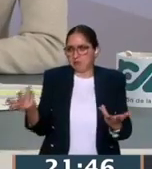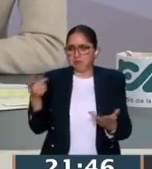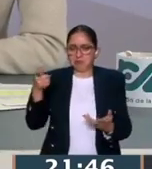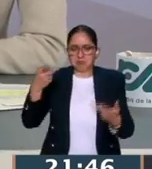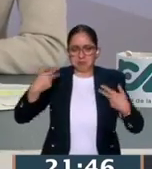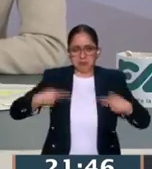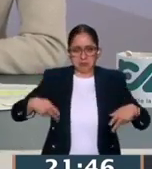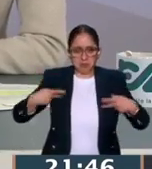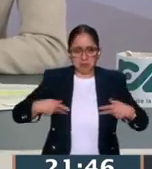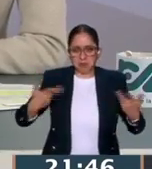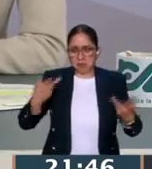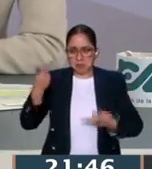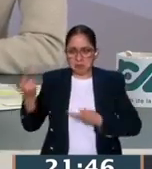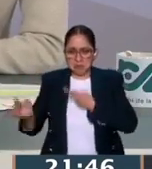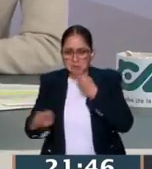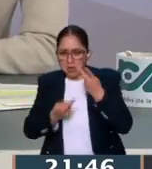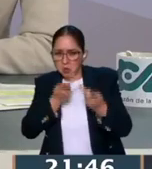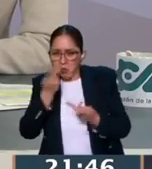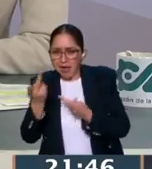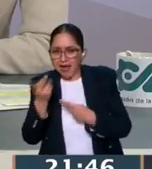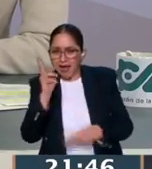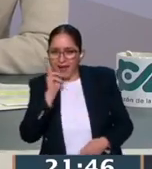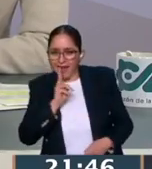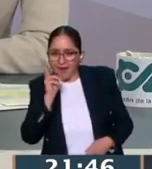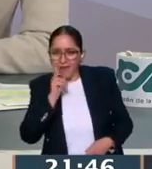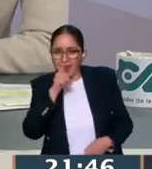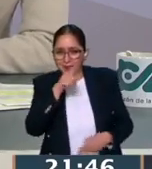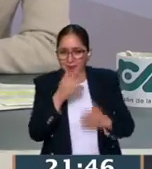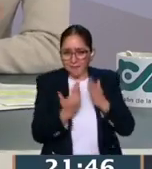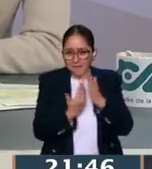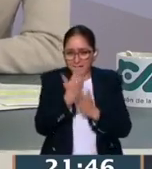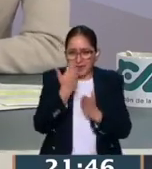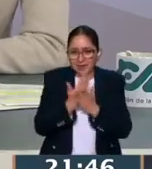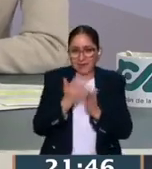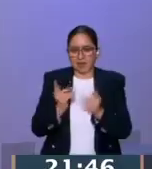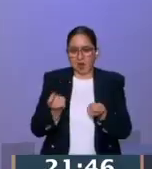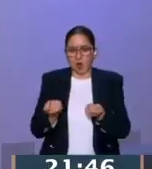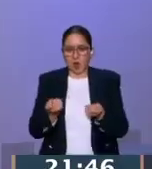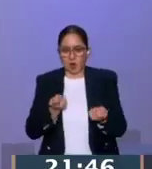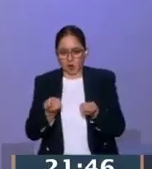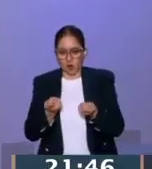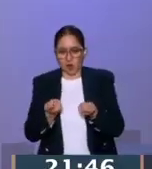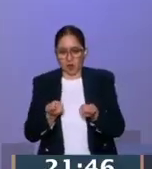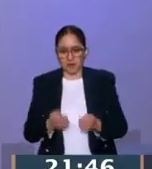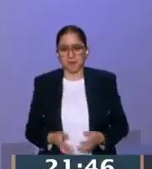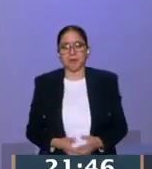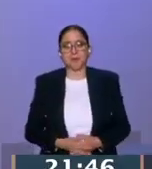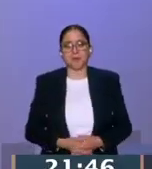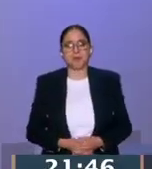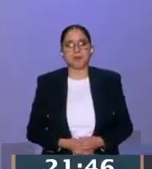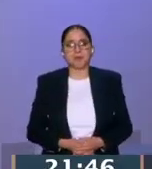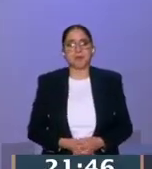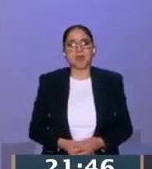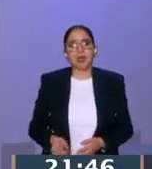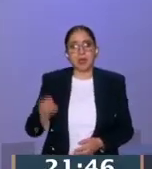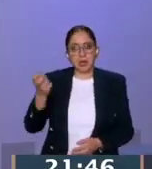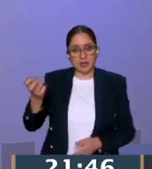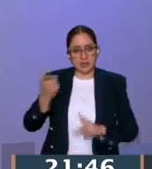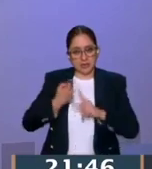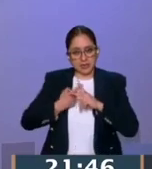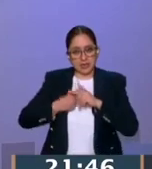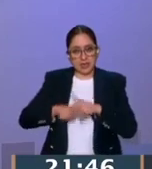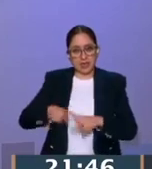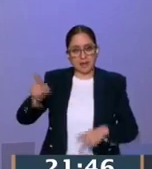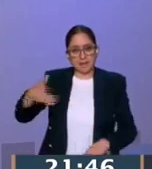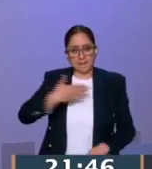mejor incluso preguntas a modo que le hacían en la mañanera, como ya manejadas, ¿no? Sí, bueno, esto ocurre a partir de una declaración que hace el presidente de la